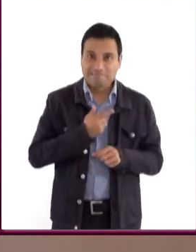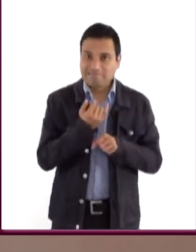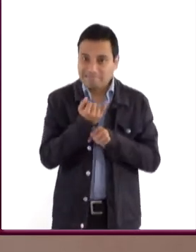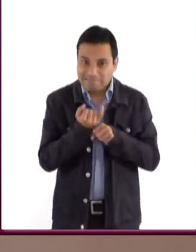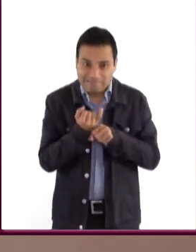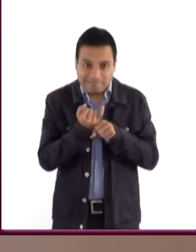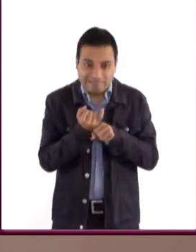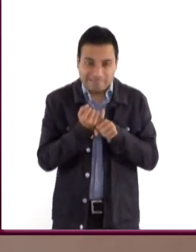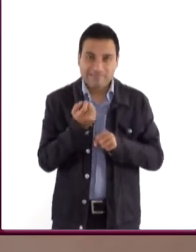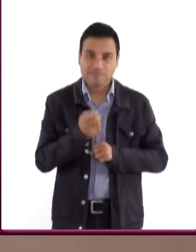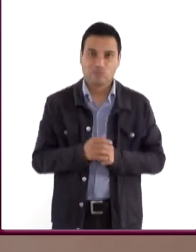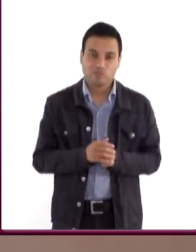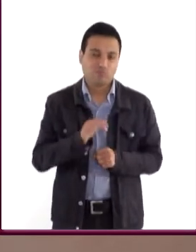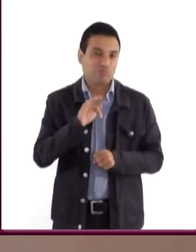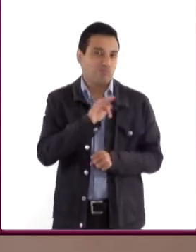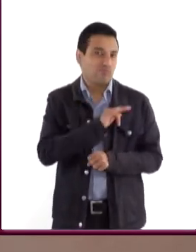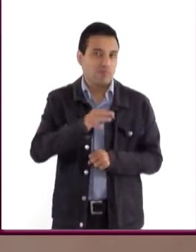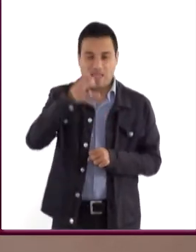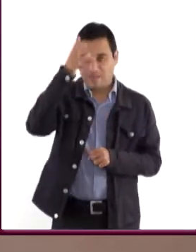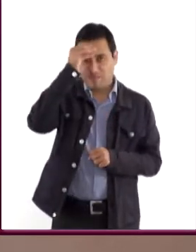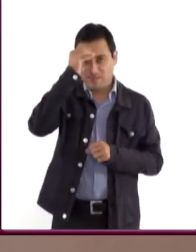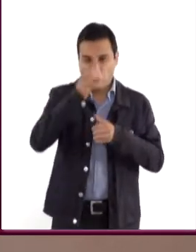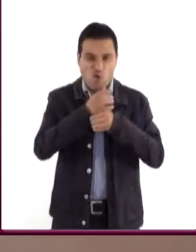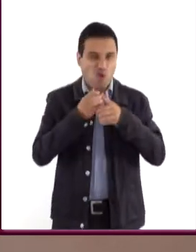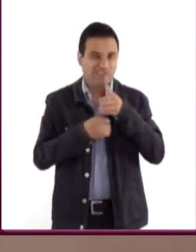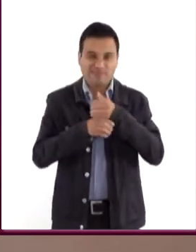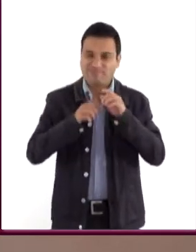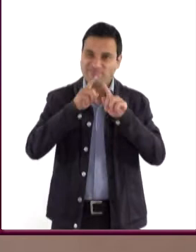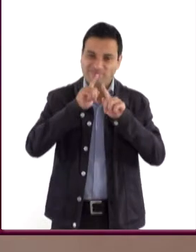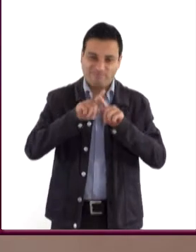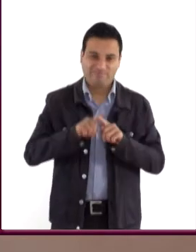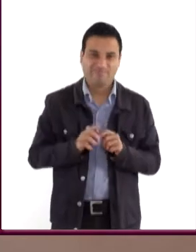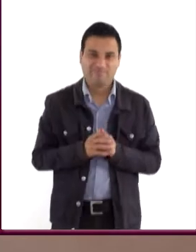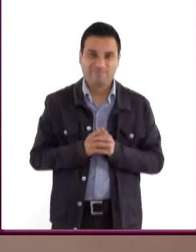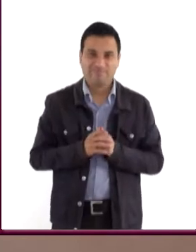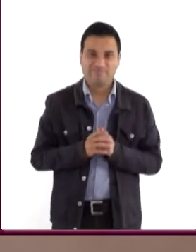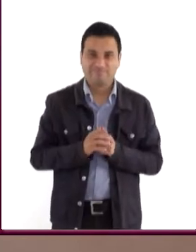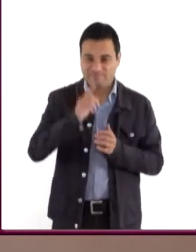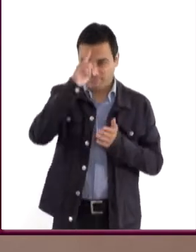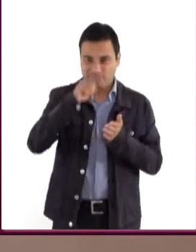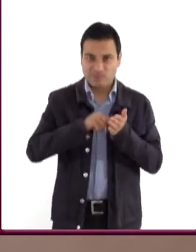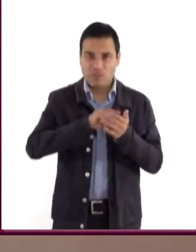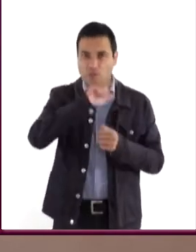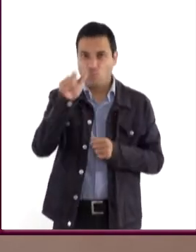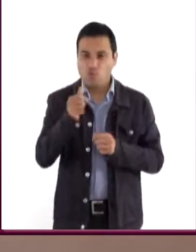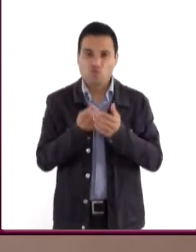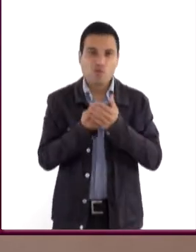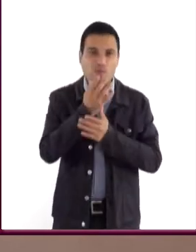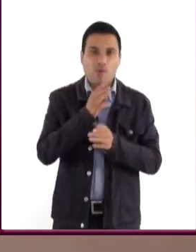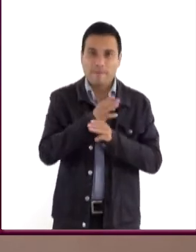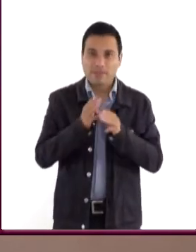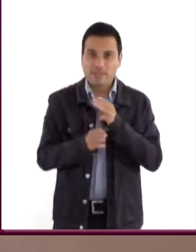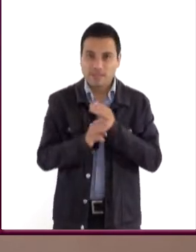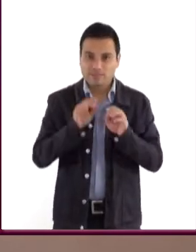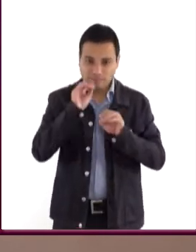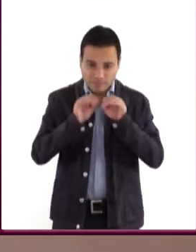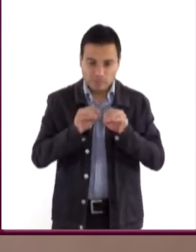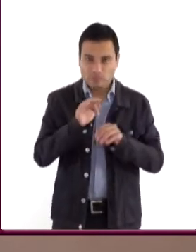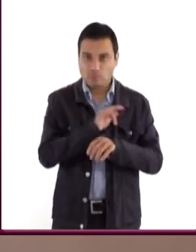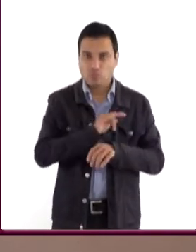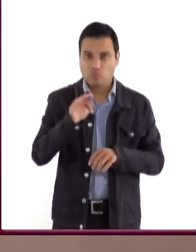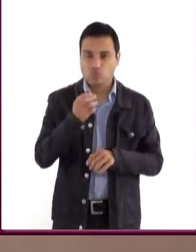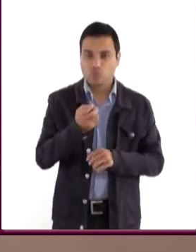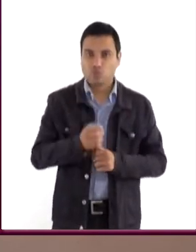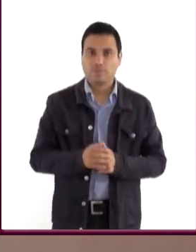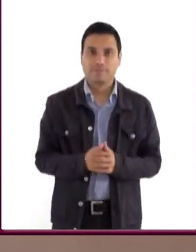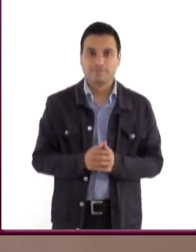puede enseñar, seguramente a partir de esto vendrá la creación de nuevos materiales para obtener cosas